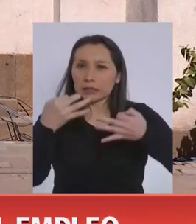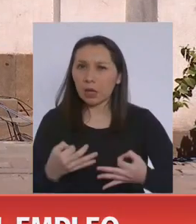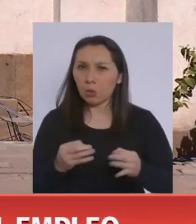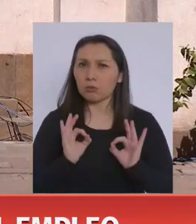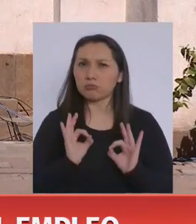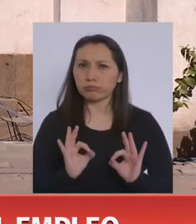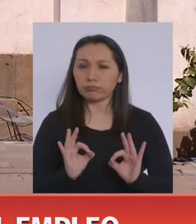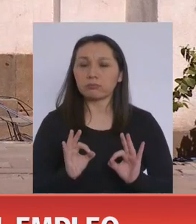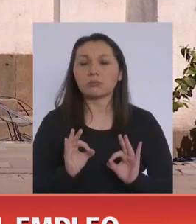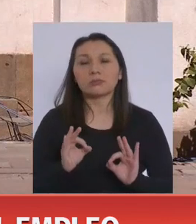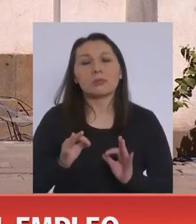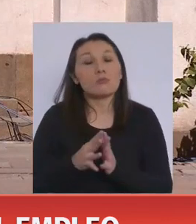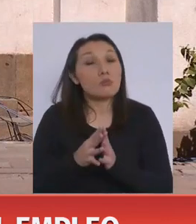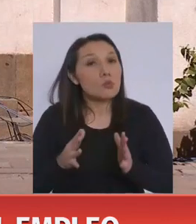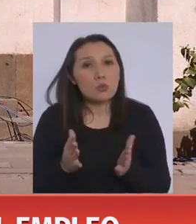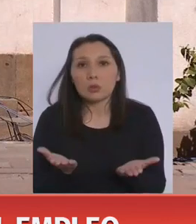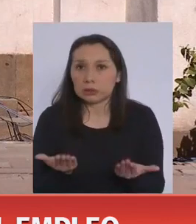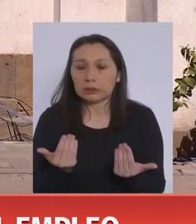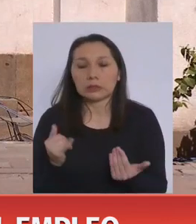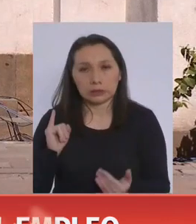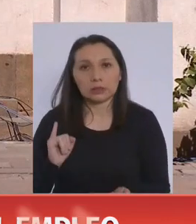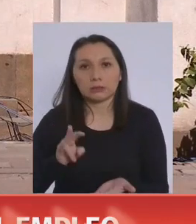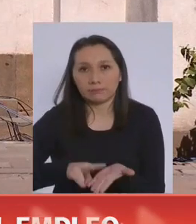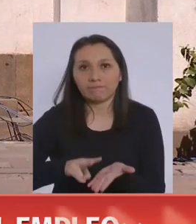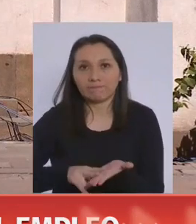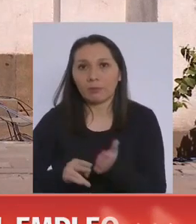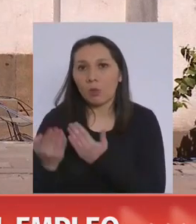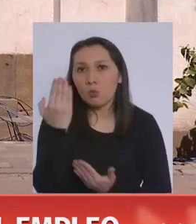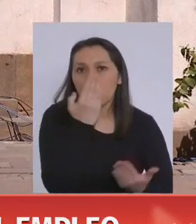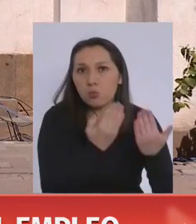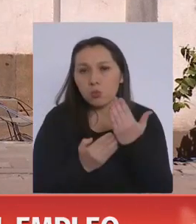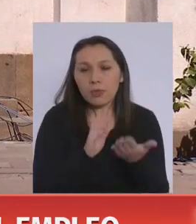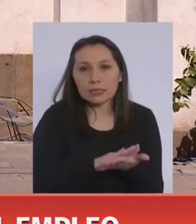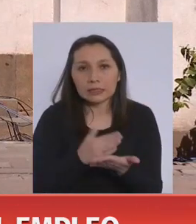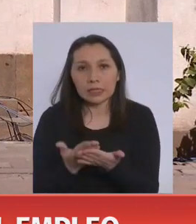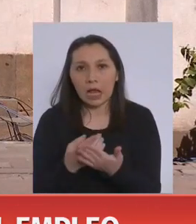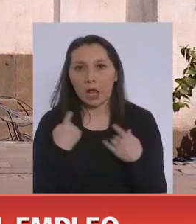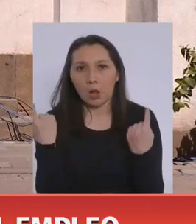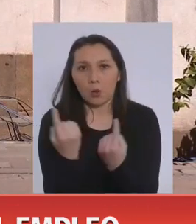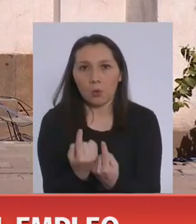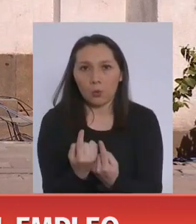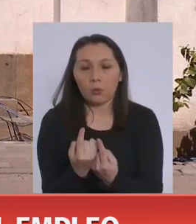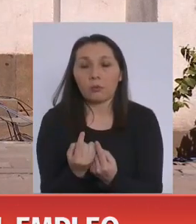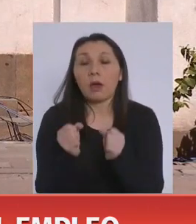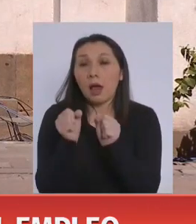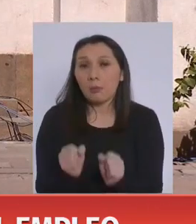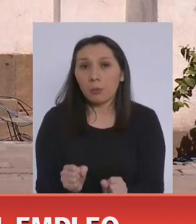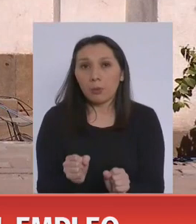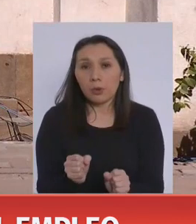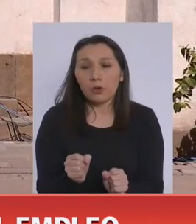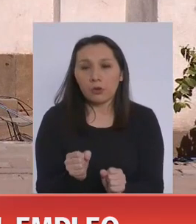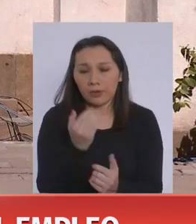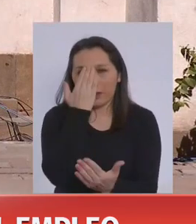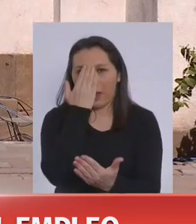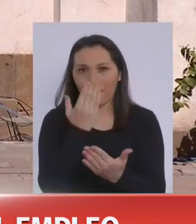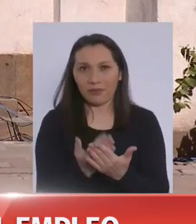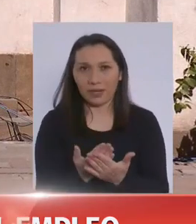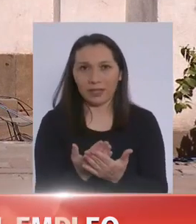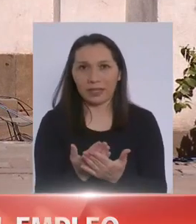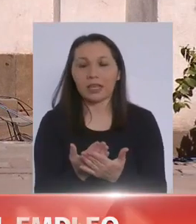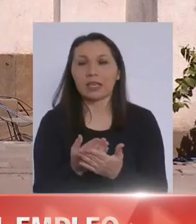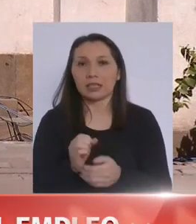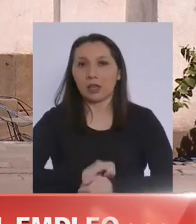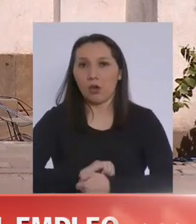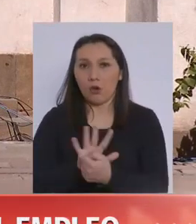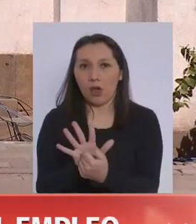es absolutamente necesaria para proteger nuestra salud y para poder enfrentar